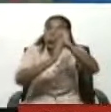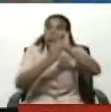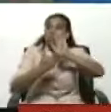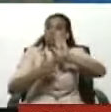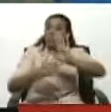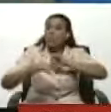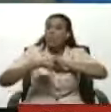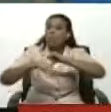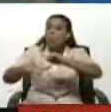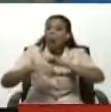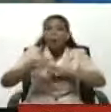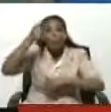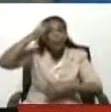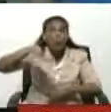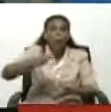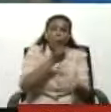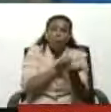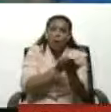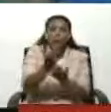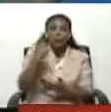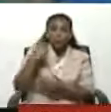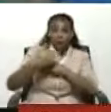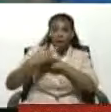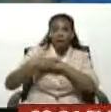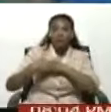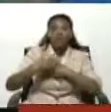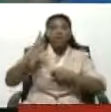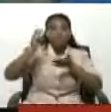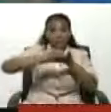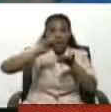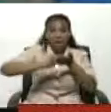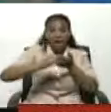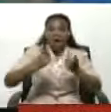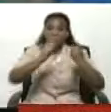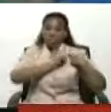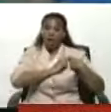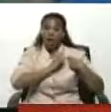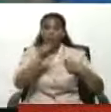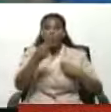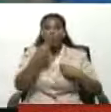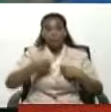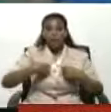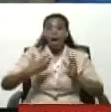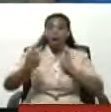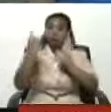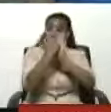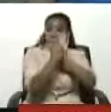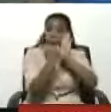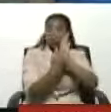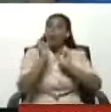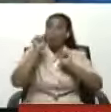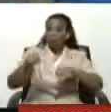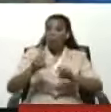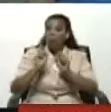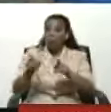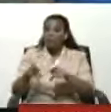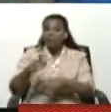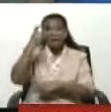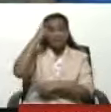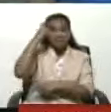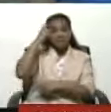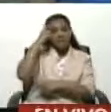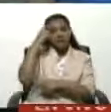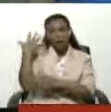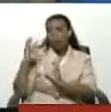representa y que es un pueblo leal. Presidente, usted nos dio una tarea y la estamos cumpliendo como usted lo instruyó. Estuvimos el día,